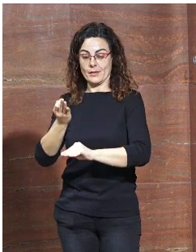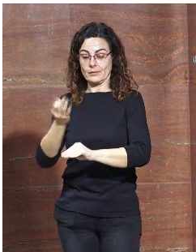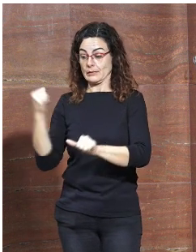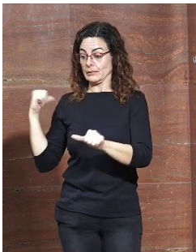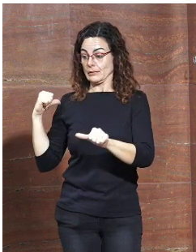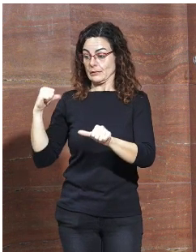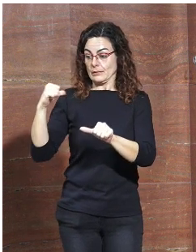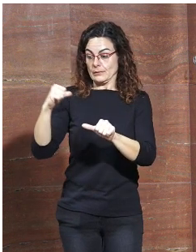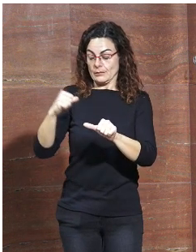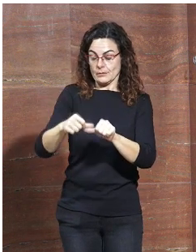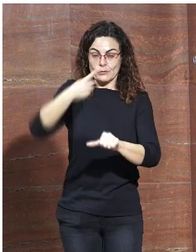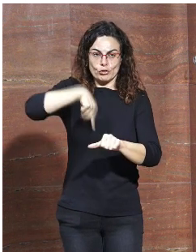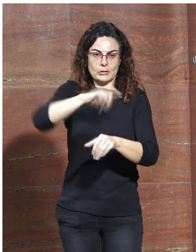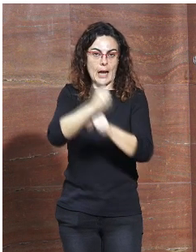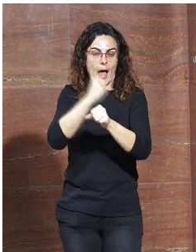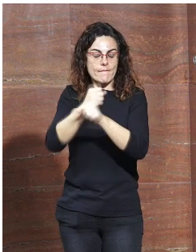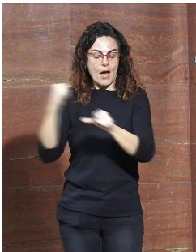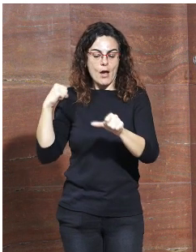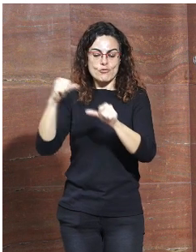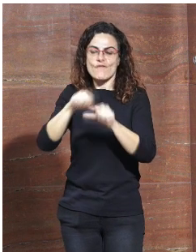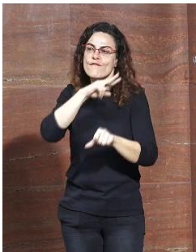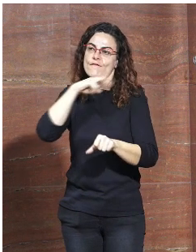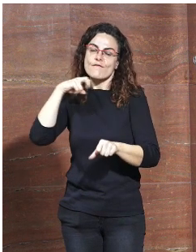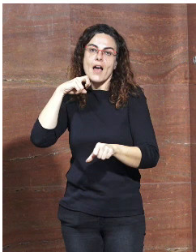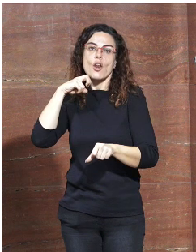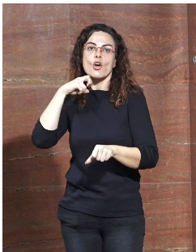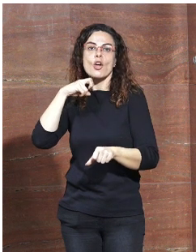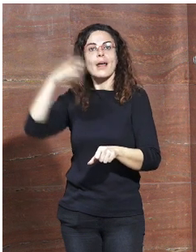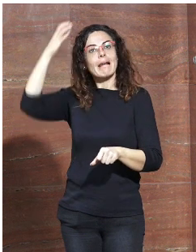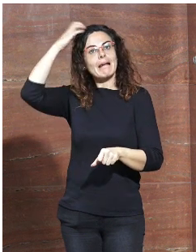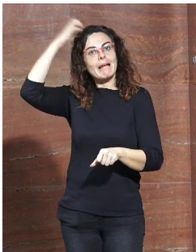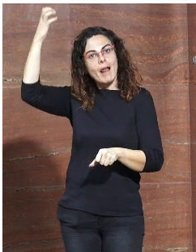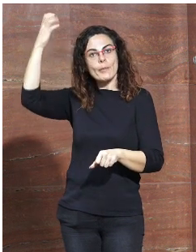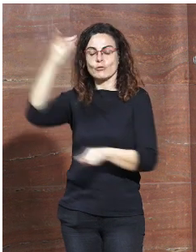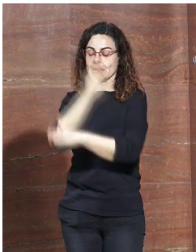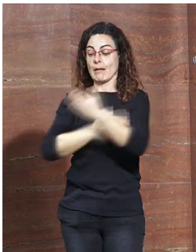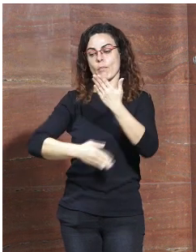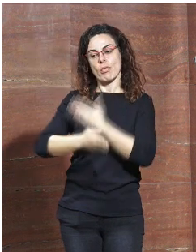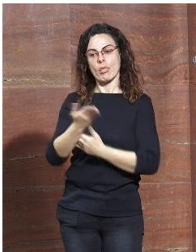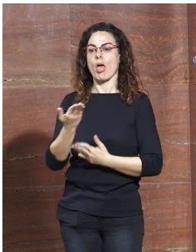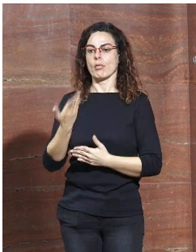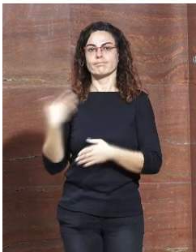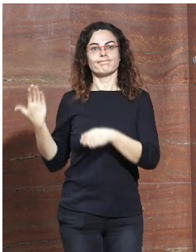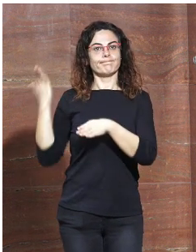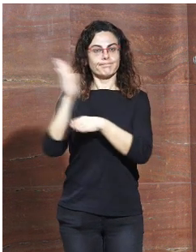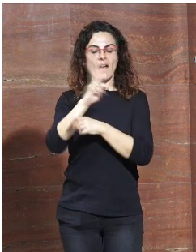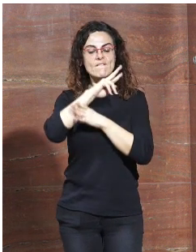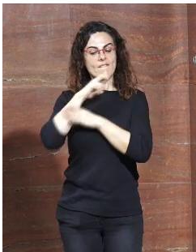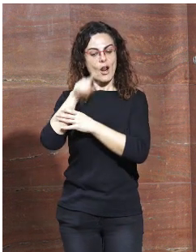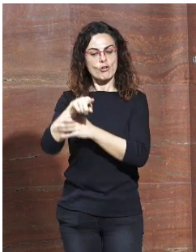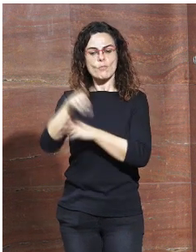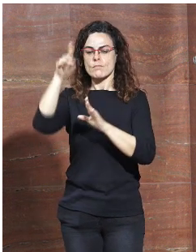estamos haciendo, quiero poner en valor el Real Patronato sobre Discapacidad, que tiene